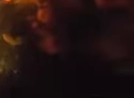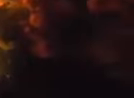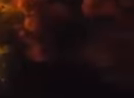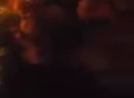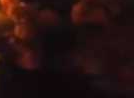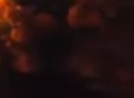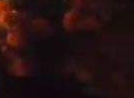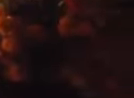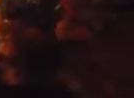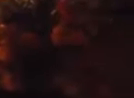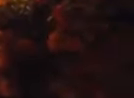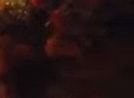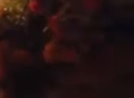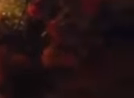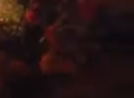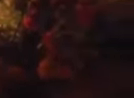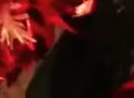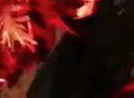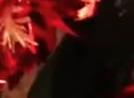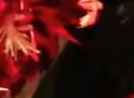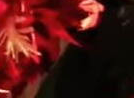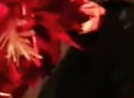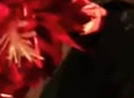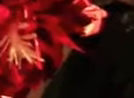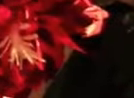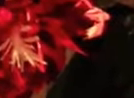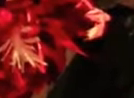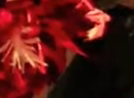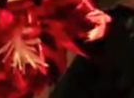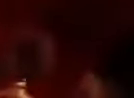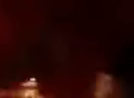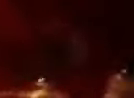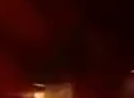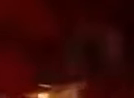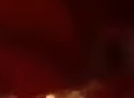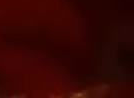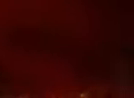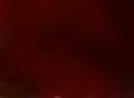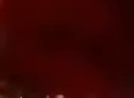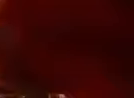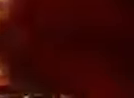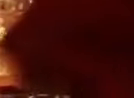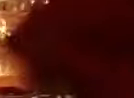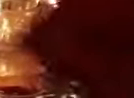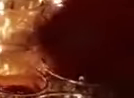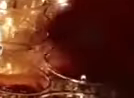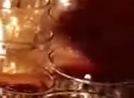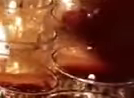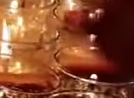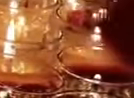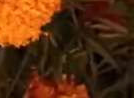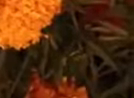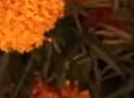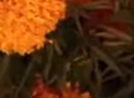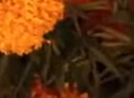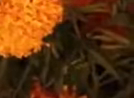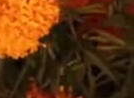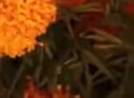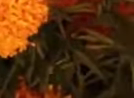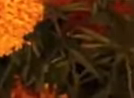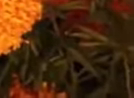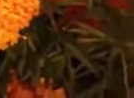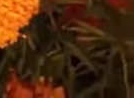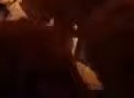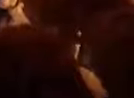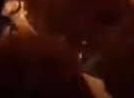Pues la importancia es de que las tradiciones sigan, que no fallen, que no se integren, que sigan como se ha estado